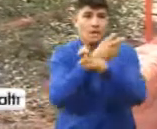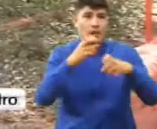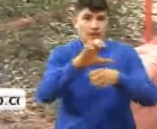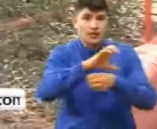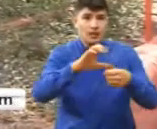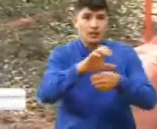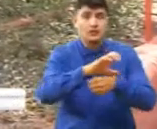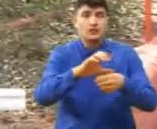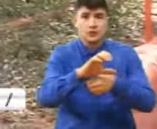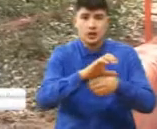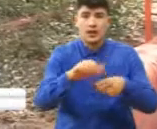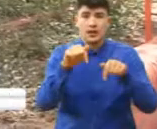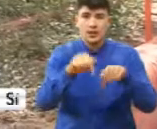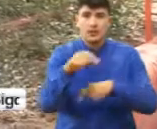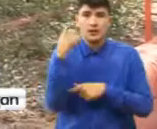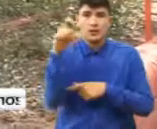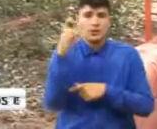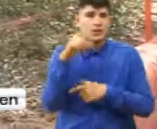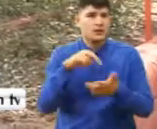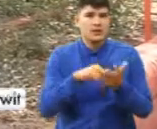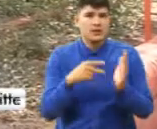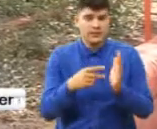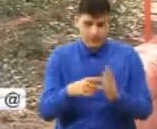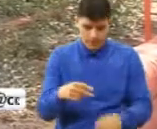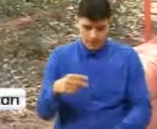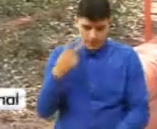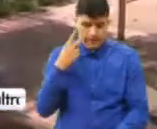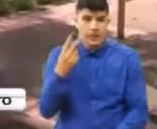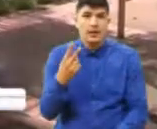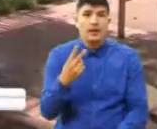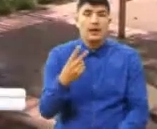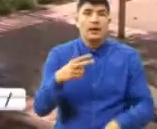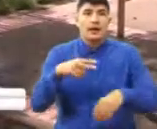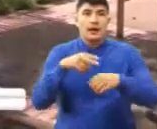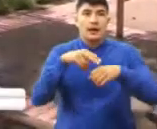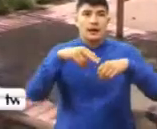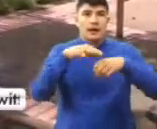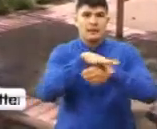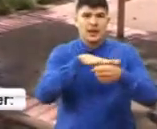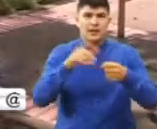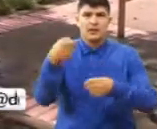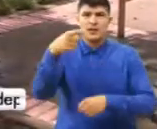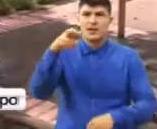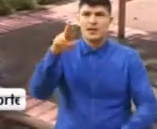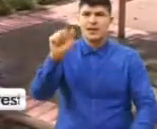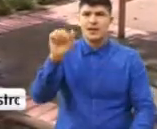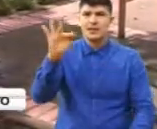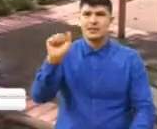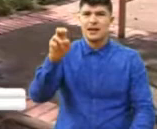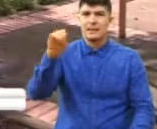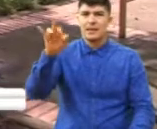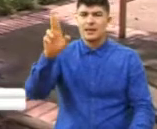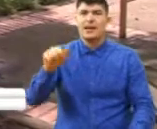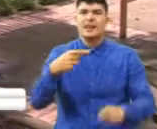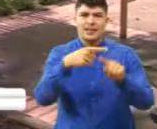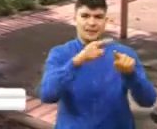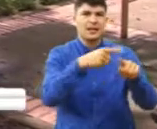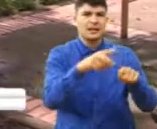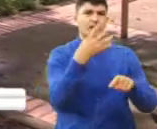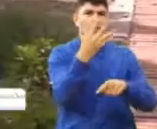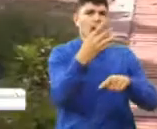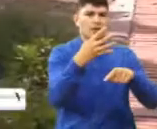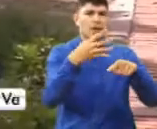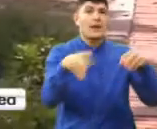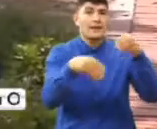ciudad capital norte santandereana se trata como éste el del barrio gratamira y otros cuatro distribuidos en distintos puntos de la